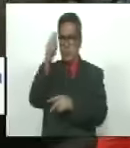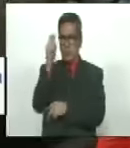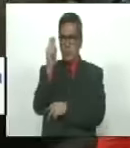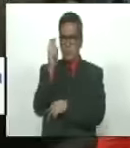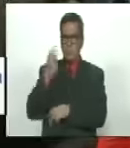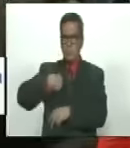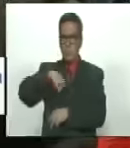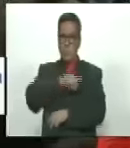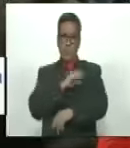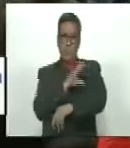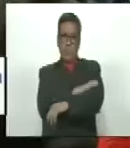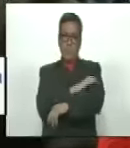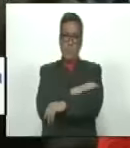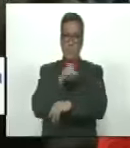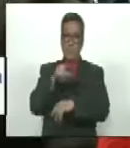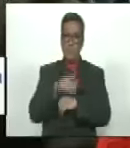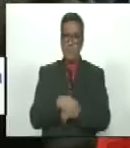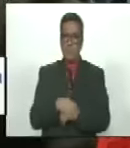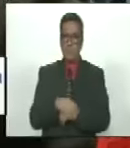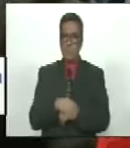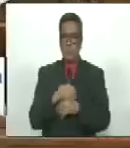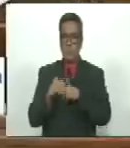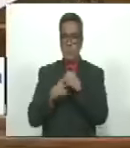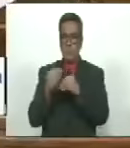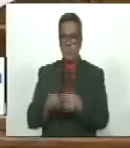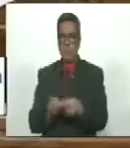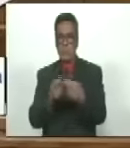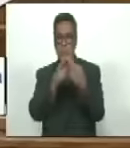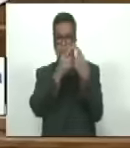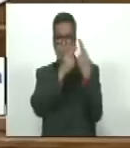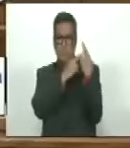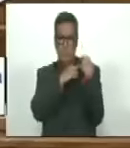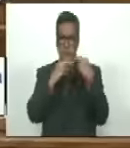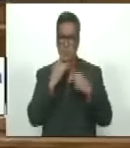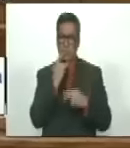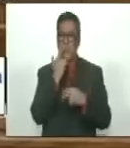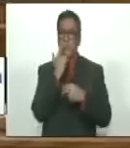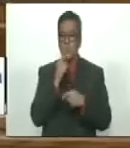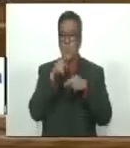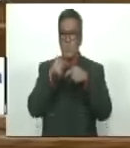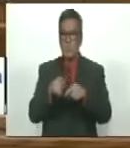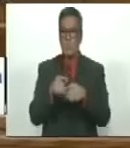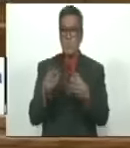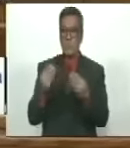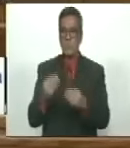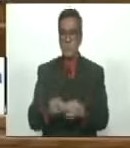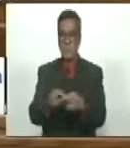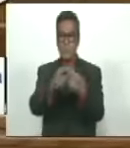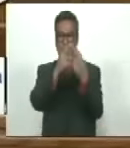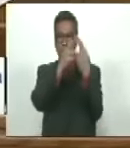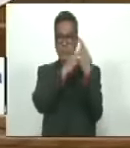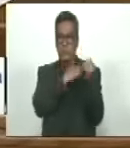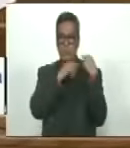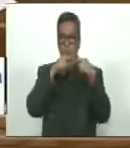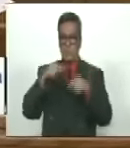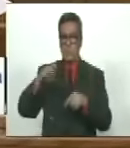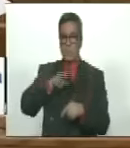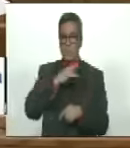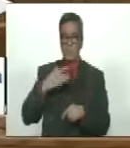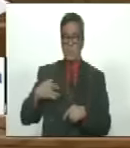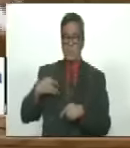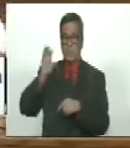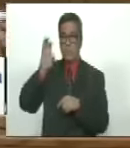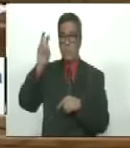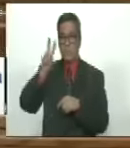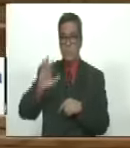diputados de nuestra posición democrática, que han asumido con valentía, con mucha responsabilidad y sentido de patria,